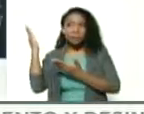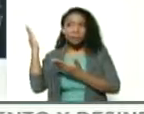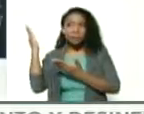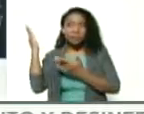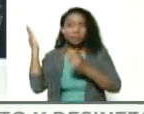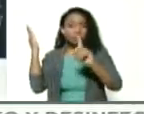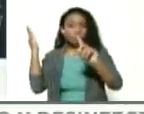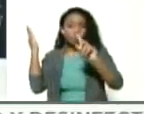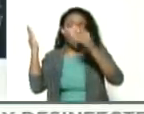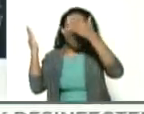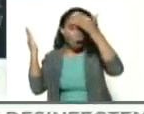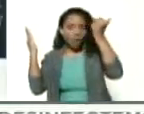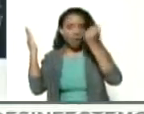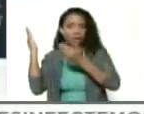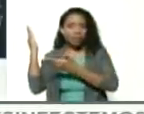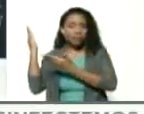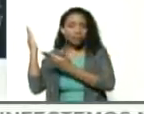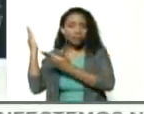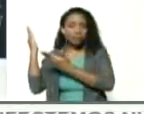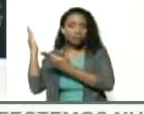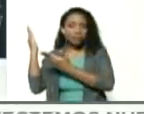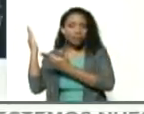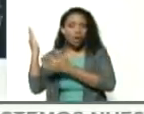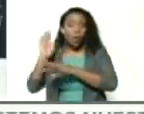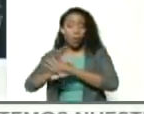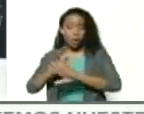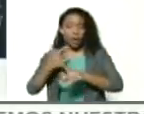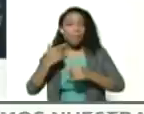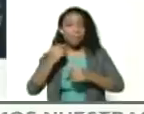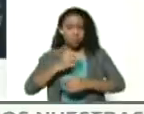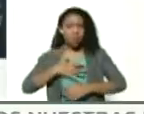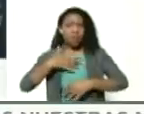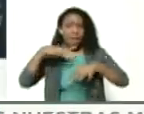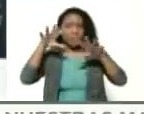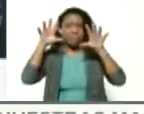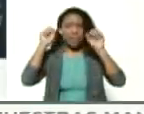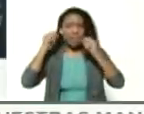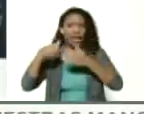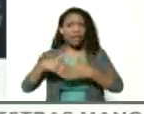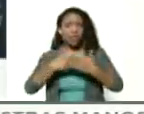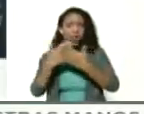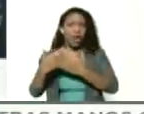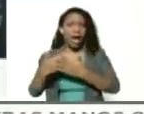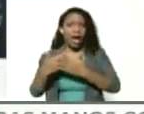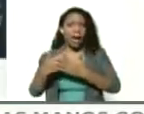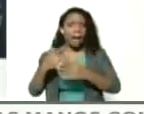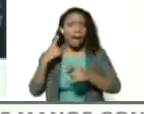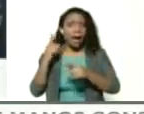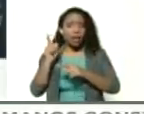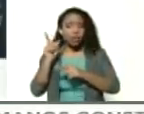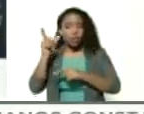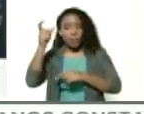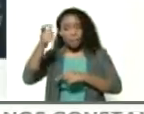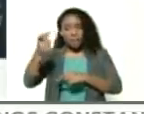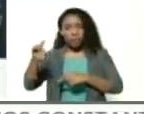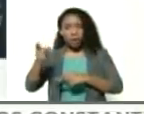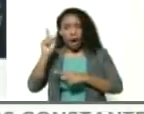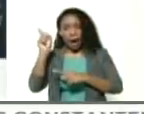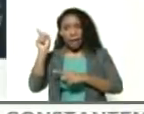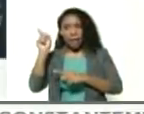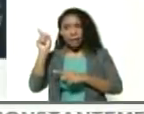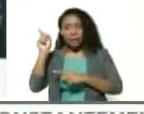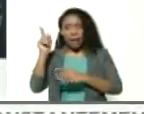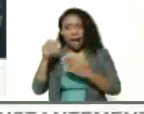olvide. Porque uno puede comprender la historia estudiando a sus protagonistas. Ahí están los